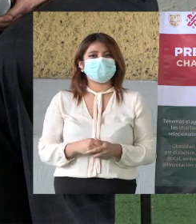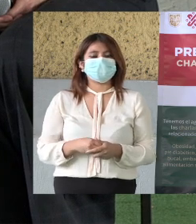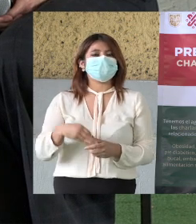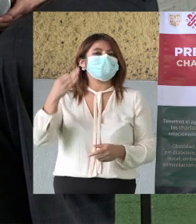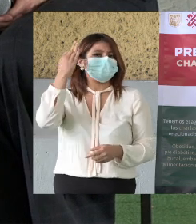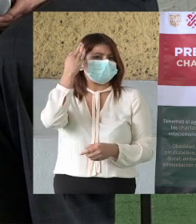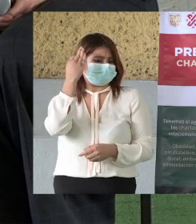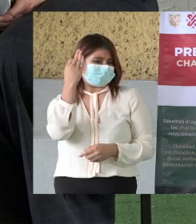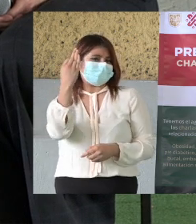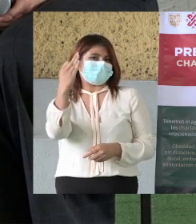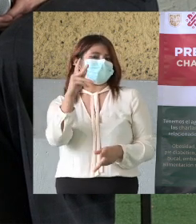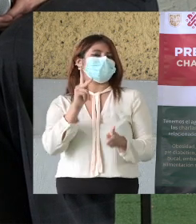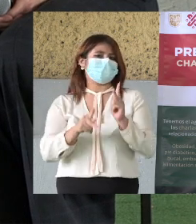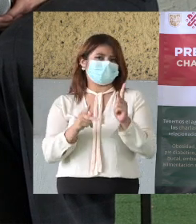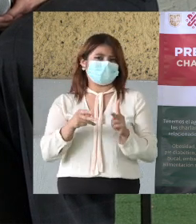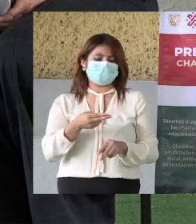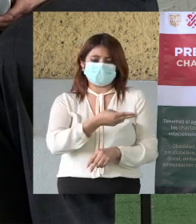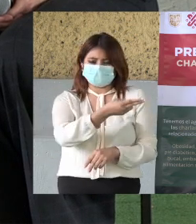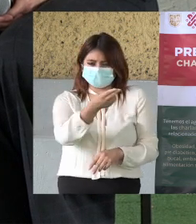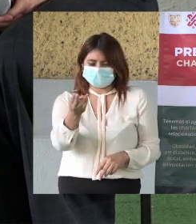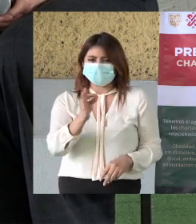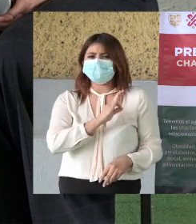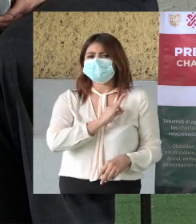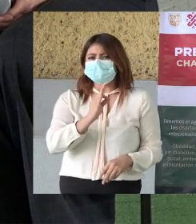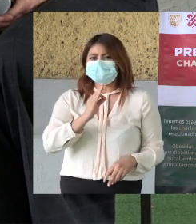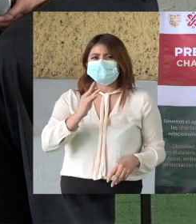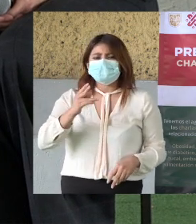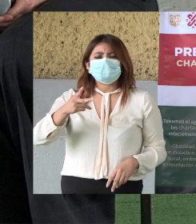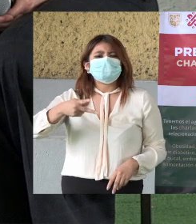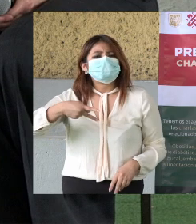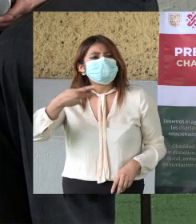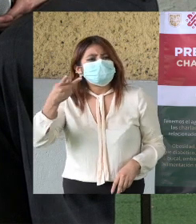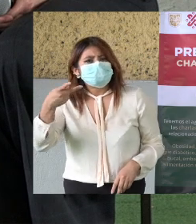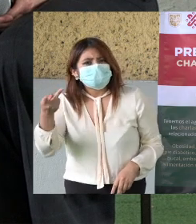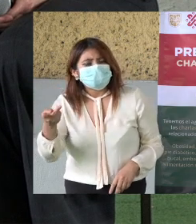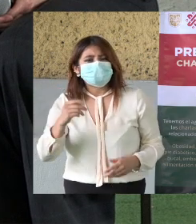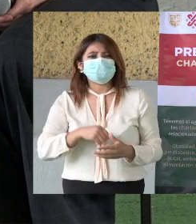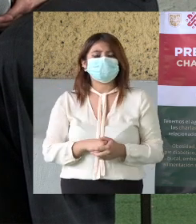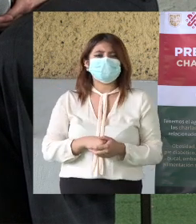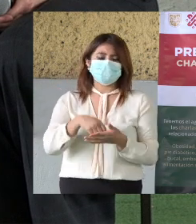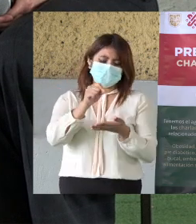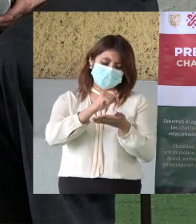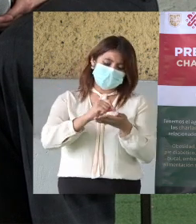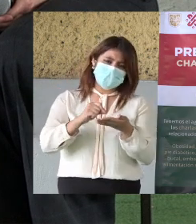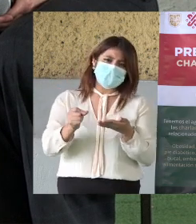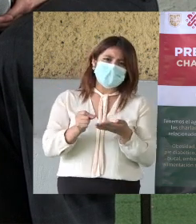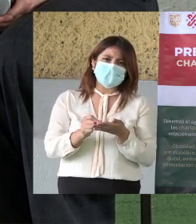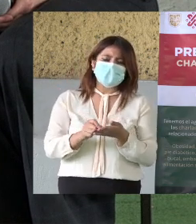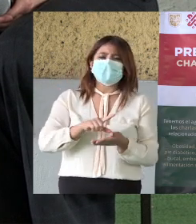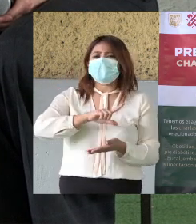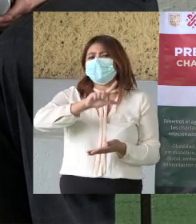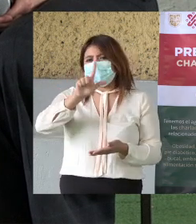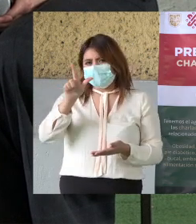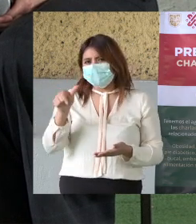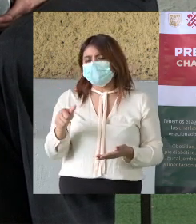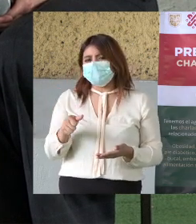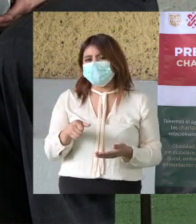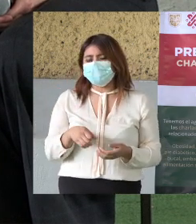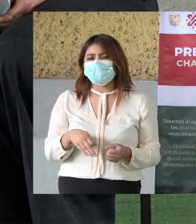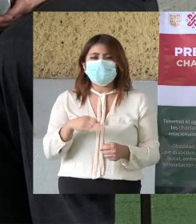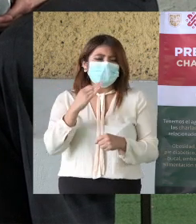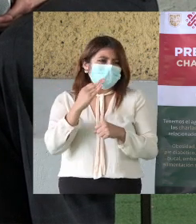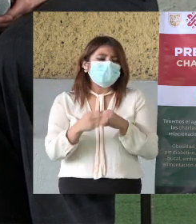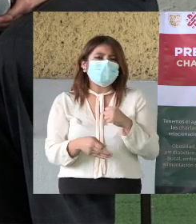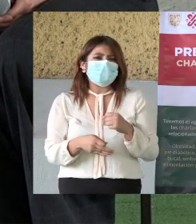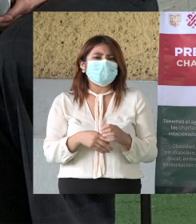la plática puedan ustedes hacer sus preguntas, anotarlas, y al final de la misma les hagamos las preguntas a